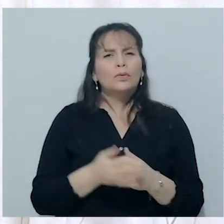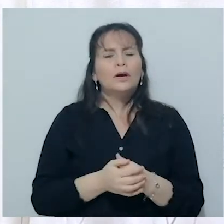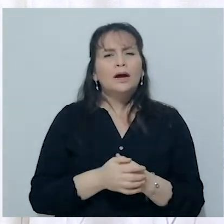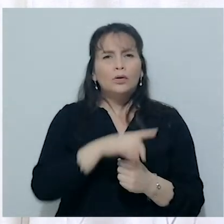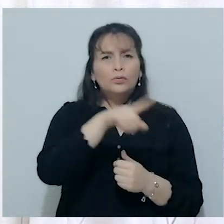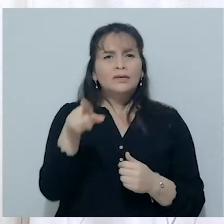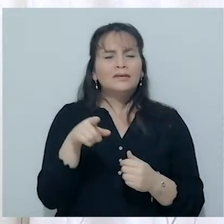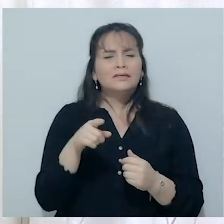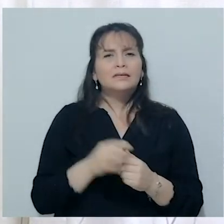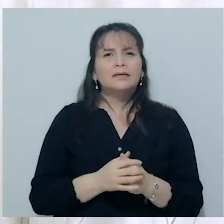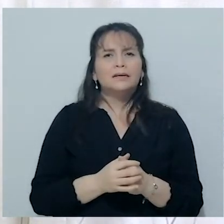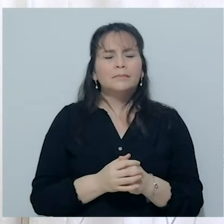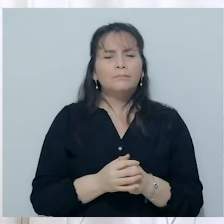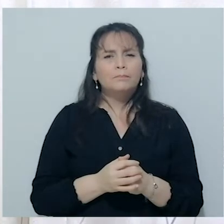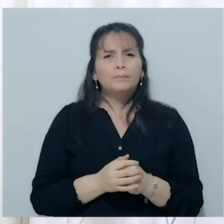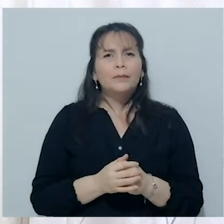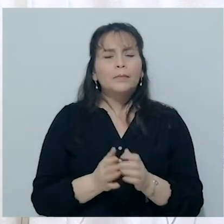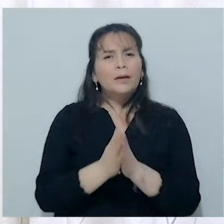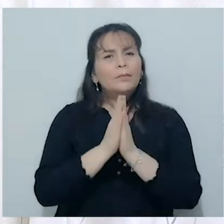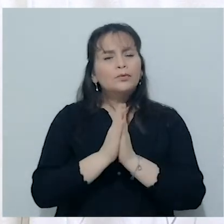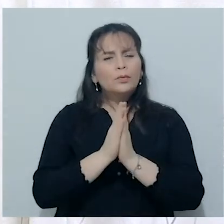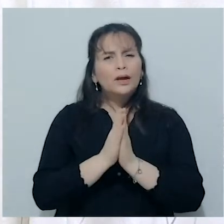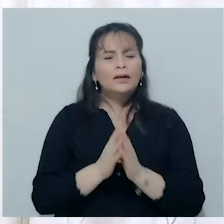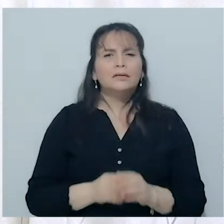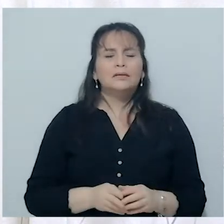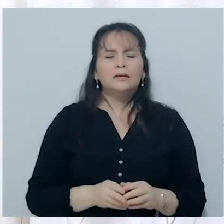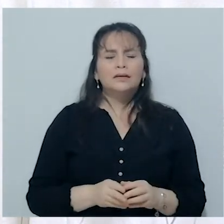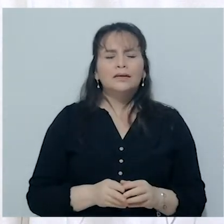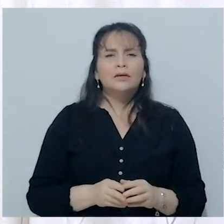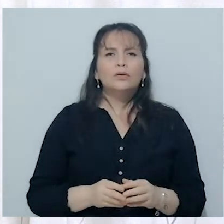Quiero invitarles que donde están inclinen un momento sus cabezas, por favor.